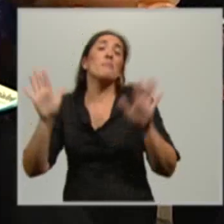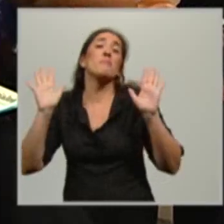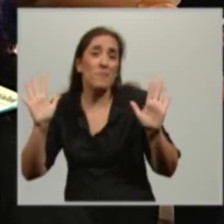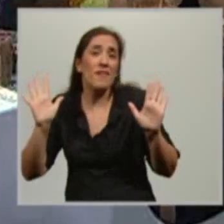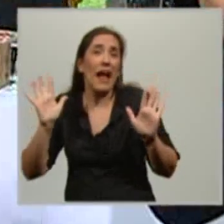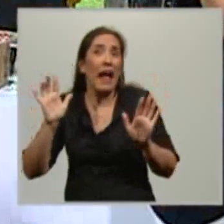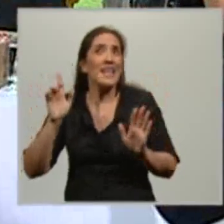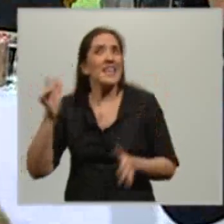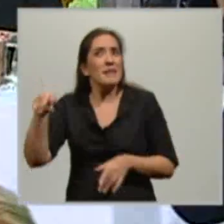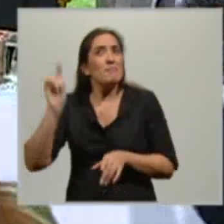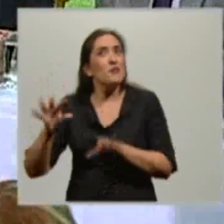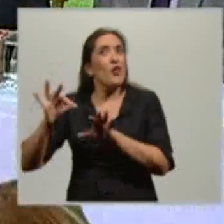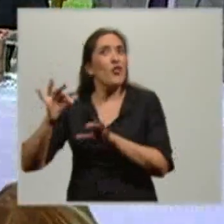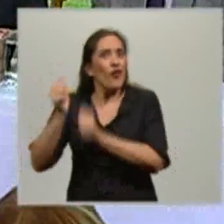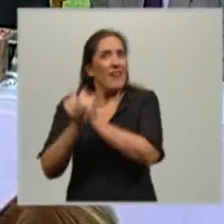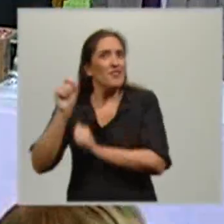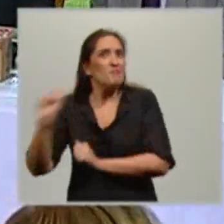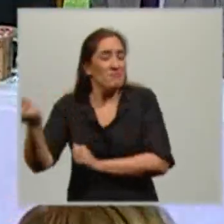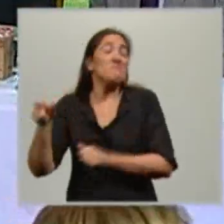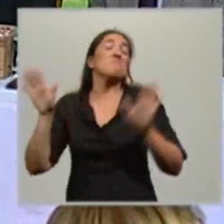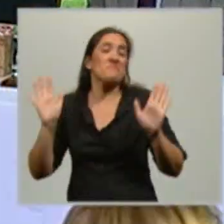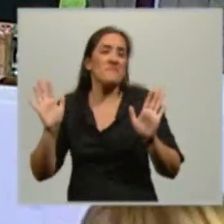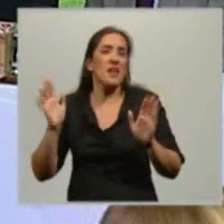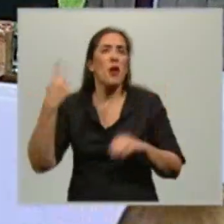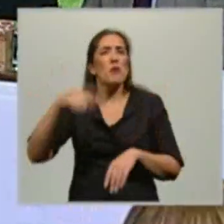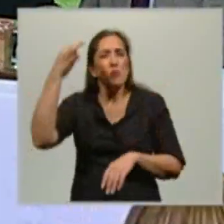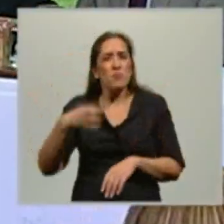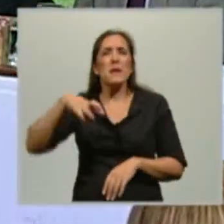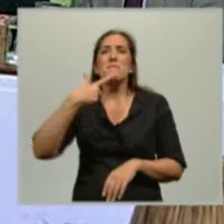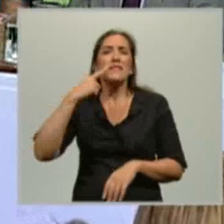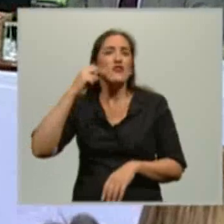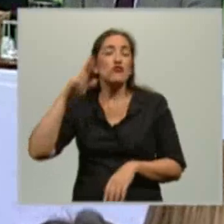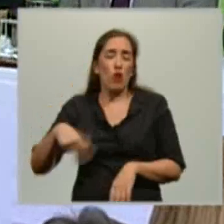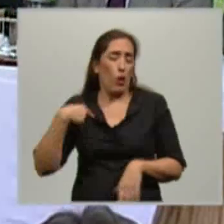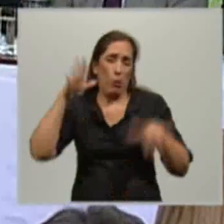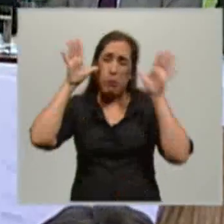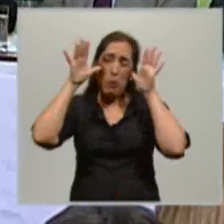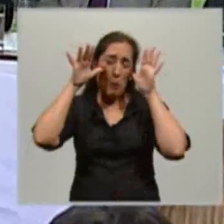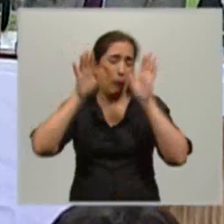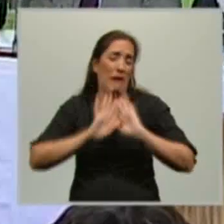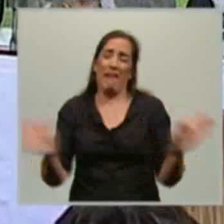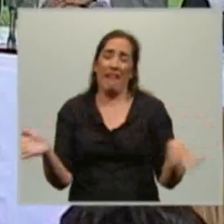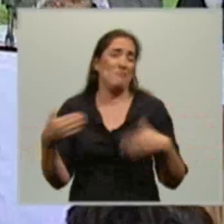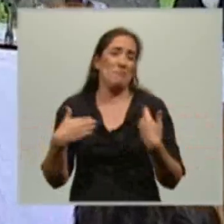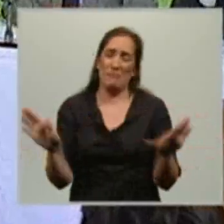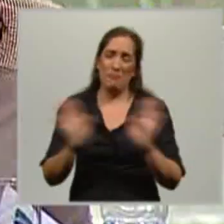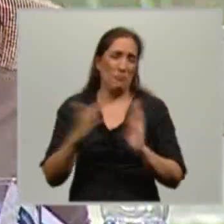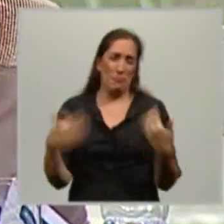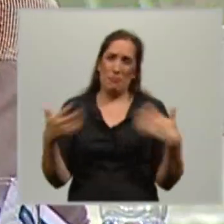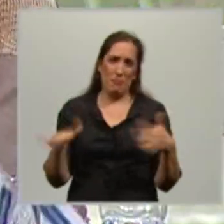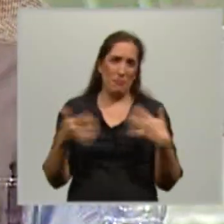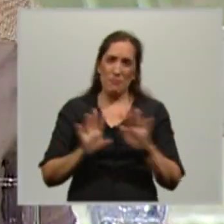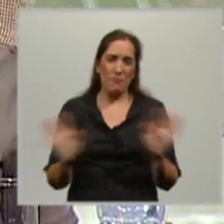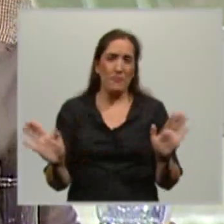por ahí es ese tornillo. Pero en realidad es un pistón, mira, una burra total, ¿viste? Bueno, no importa. Lo cierto es